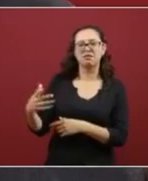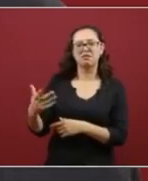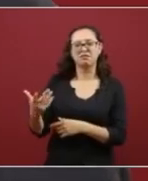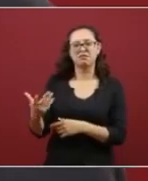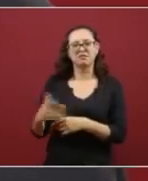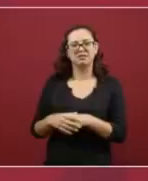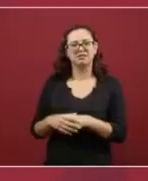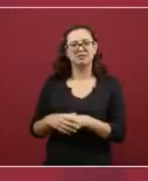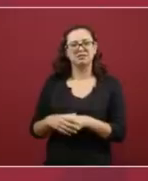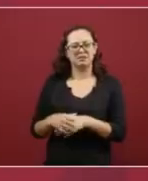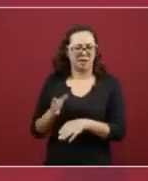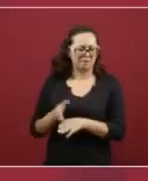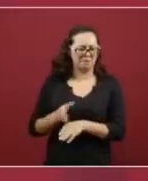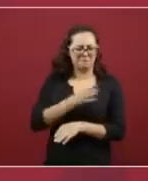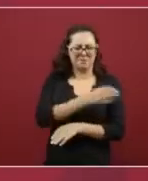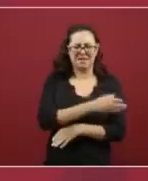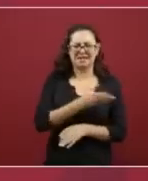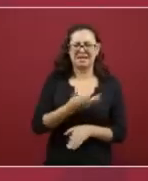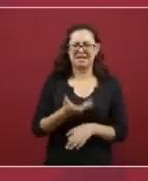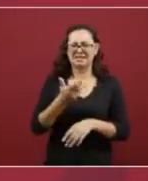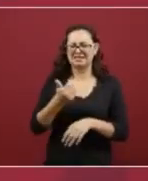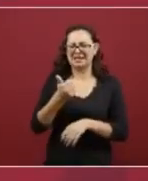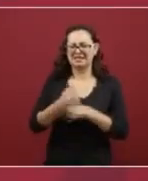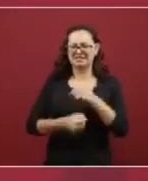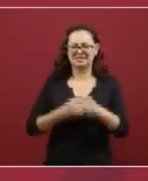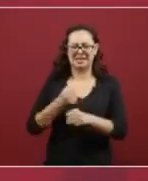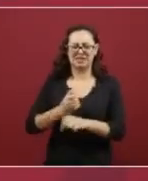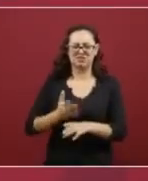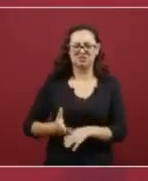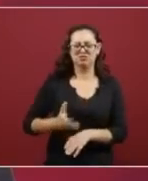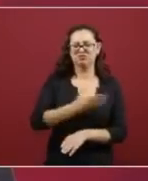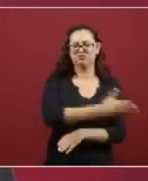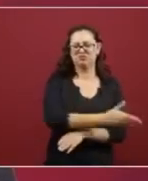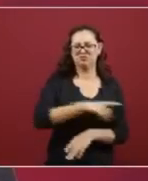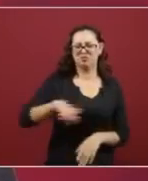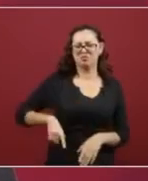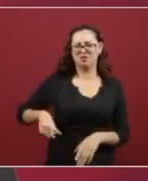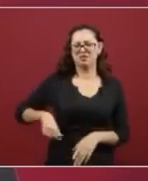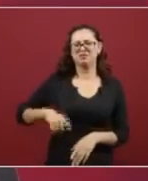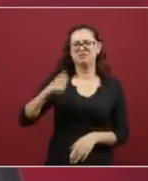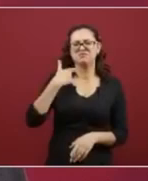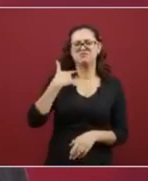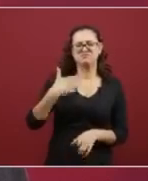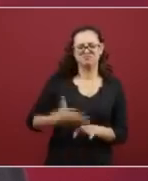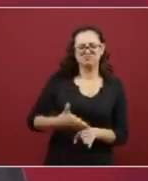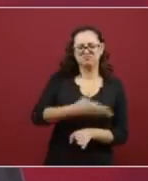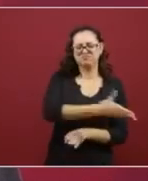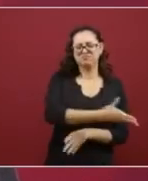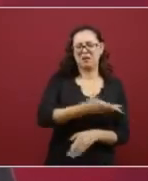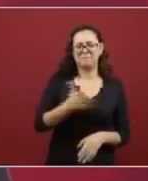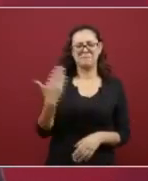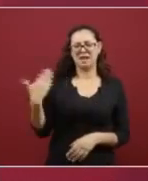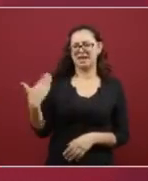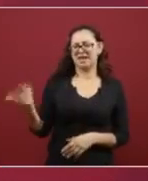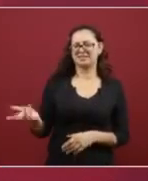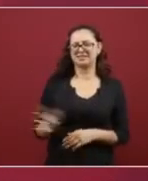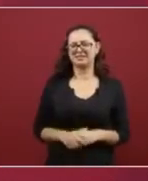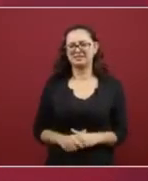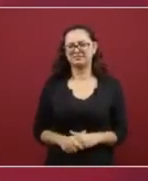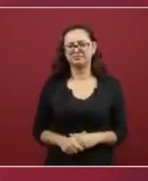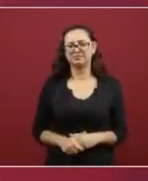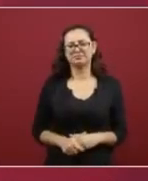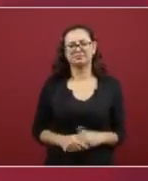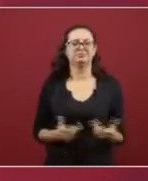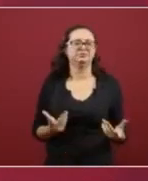en la pasada administración, el pasado gobierno. O sea, claro que por